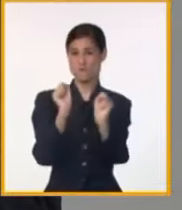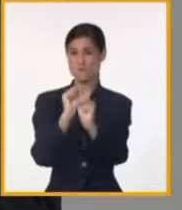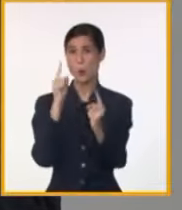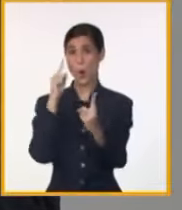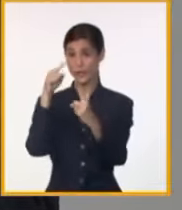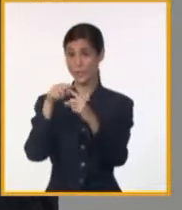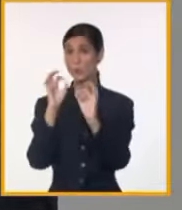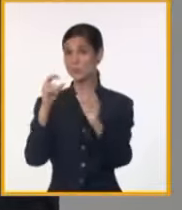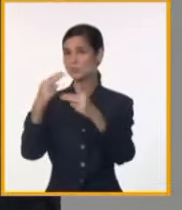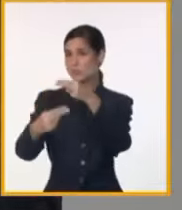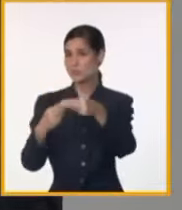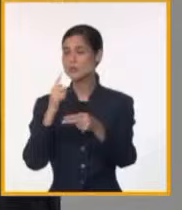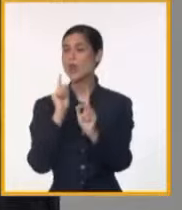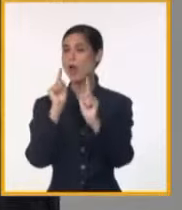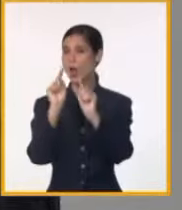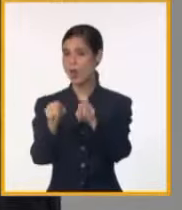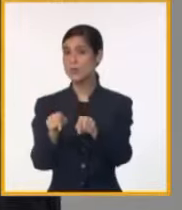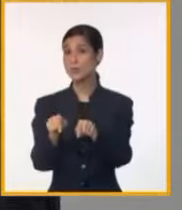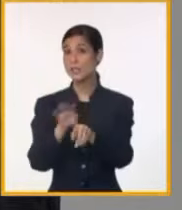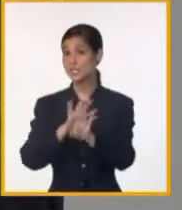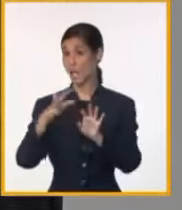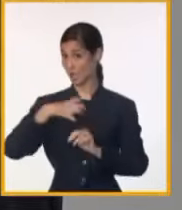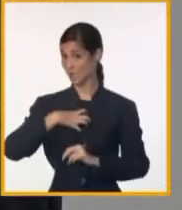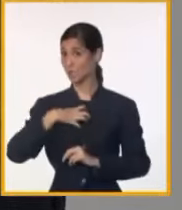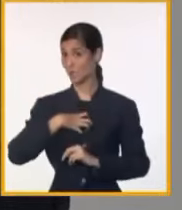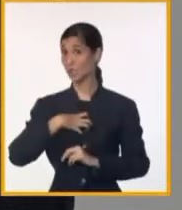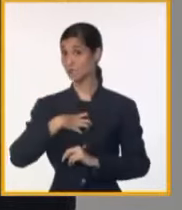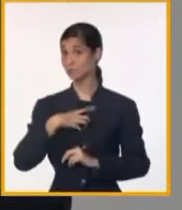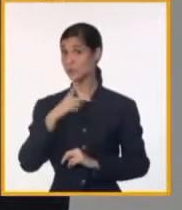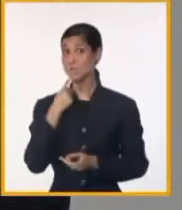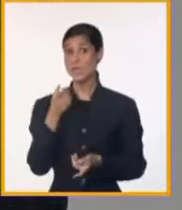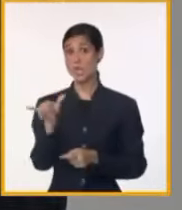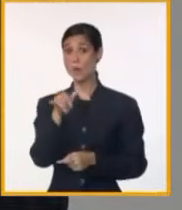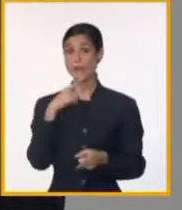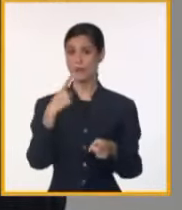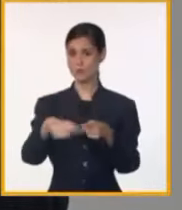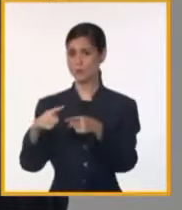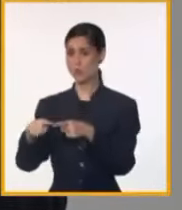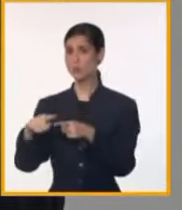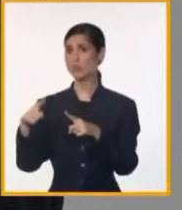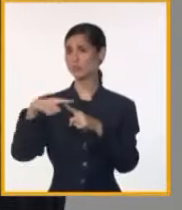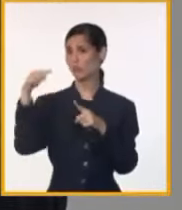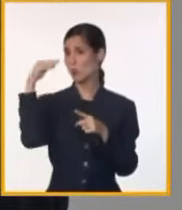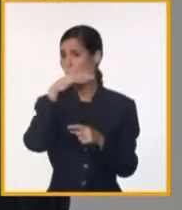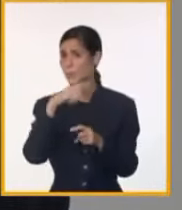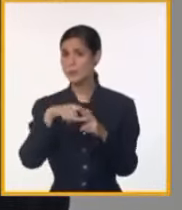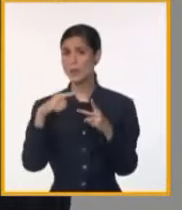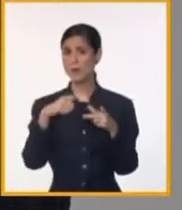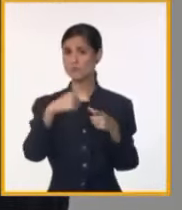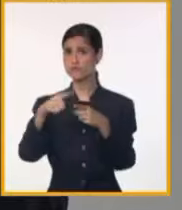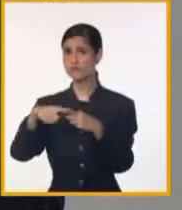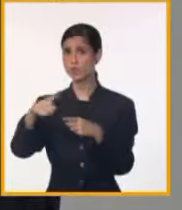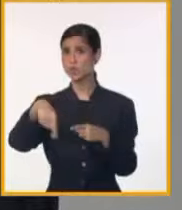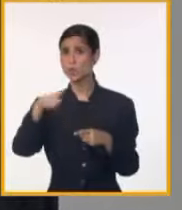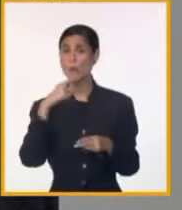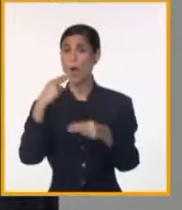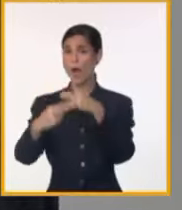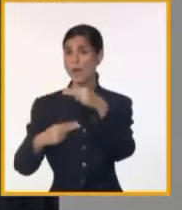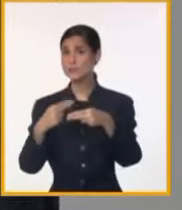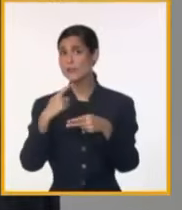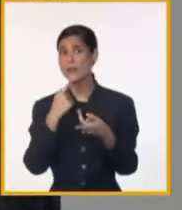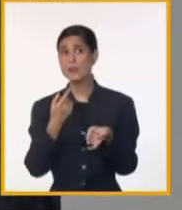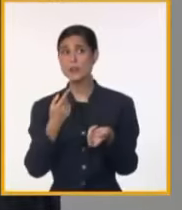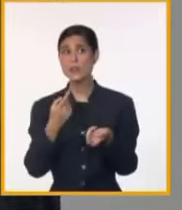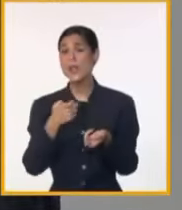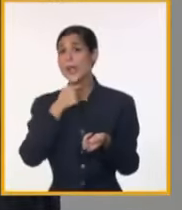capacidad Ya ellos saben que la tienen y recursos técnicos tecnológicos para hacer producir el Urano y todo lo demás también